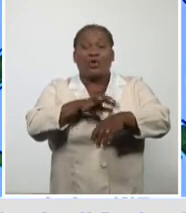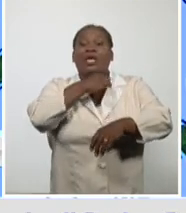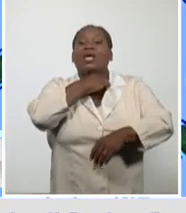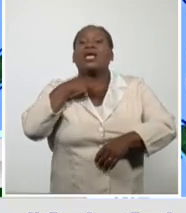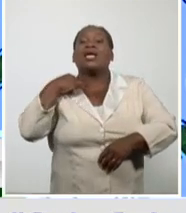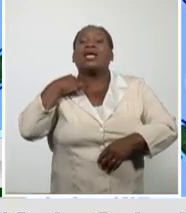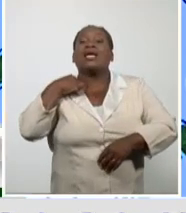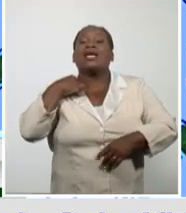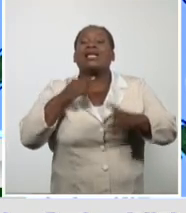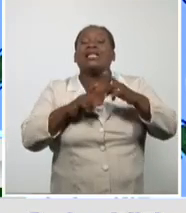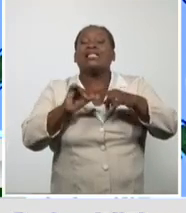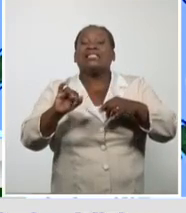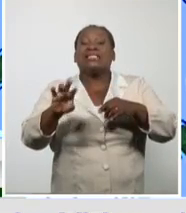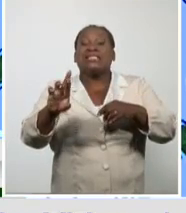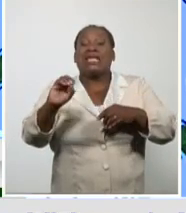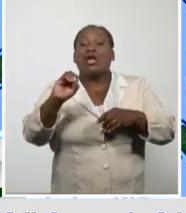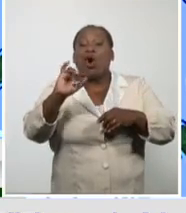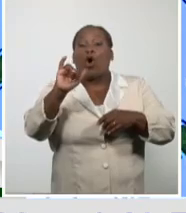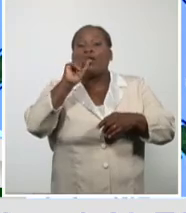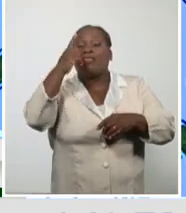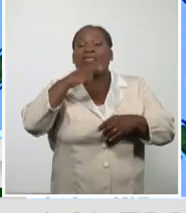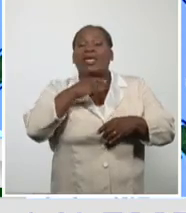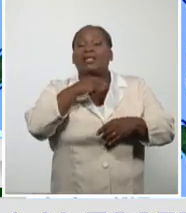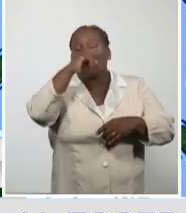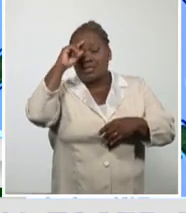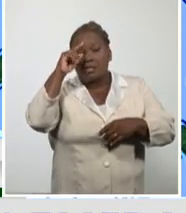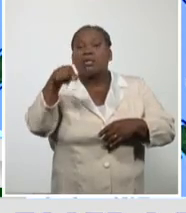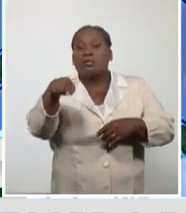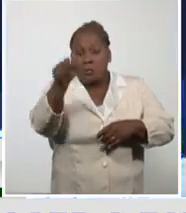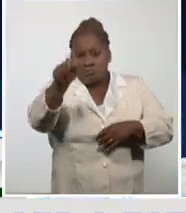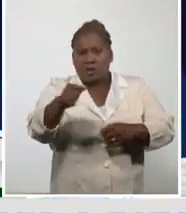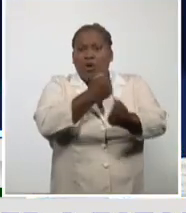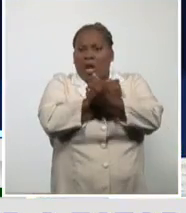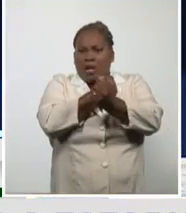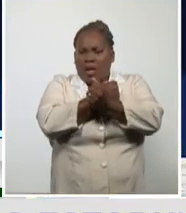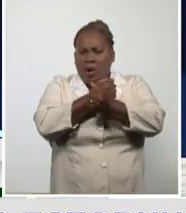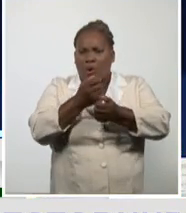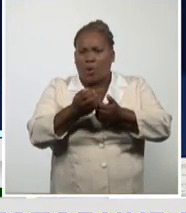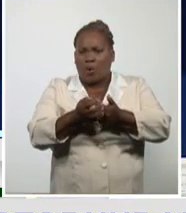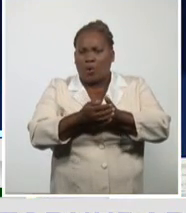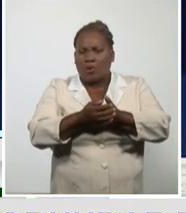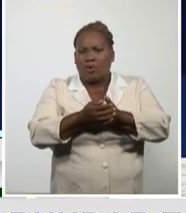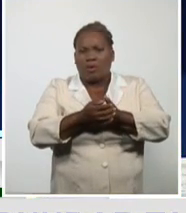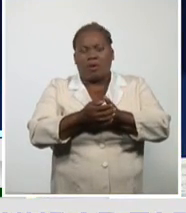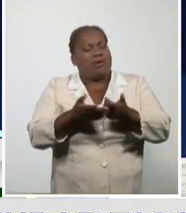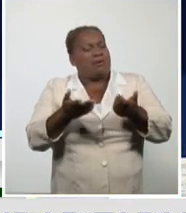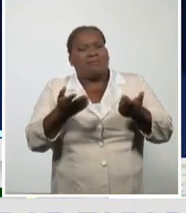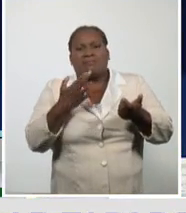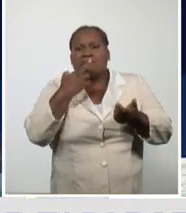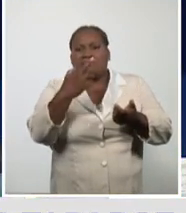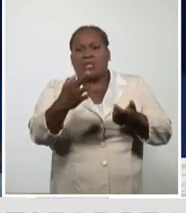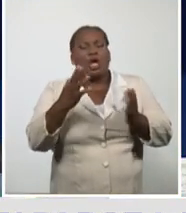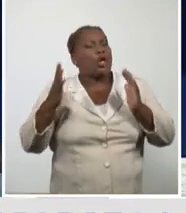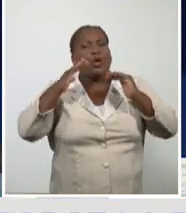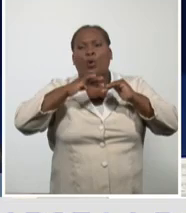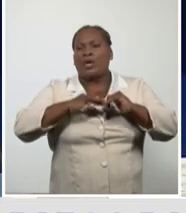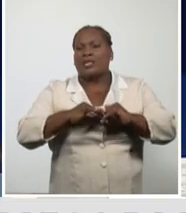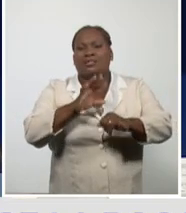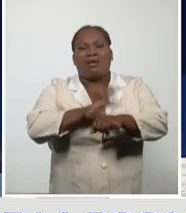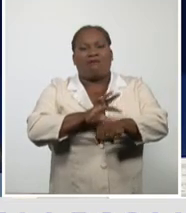tiene hipotiroidismo son consideradas de riesgo? Bueno, no es de las enfermedades